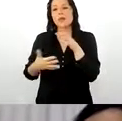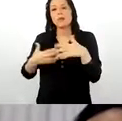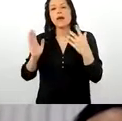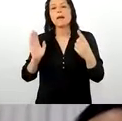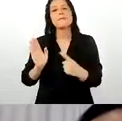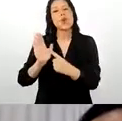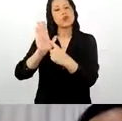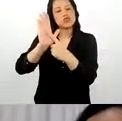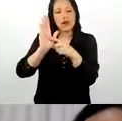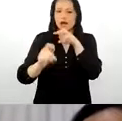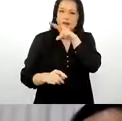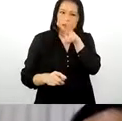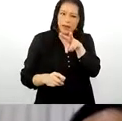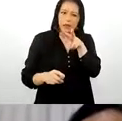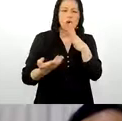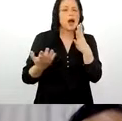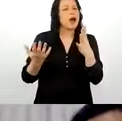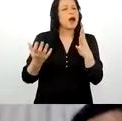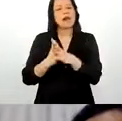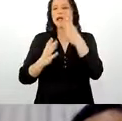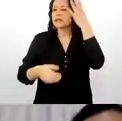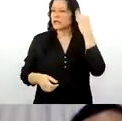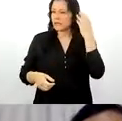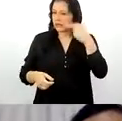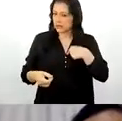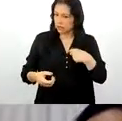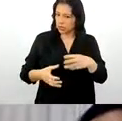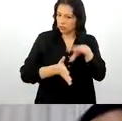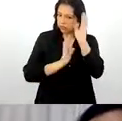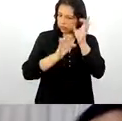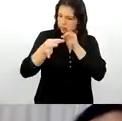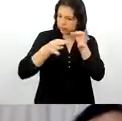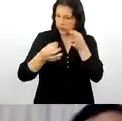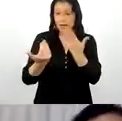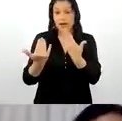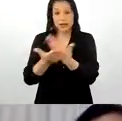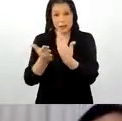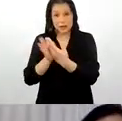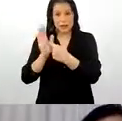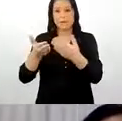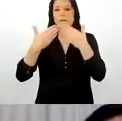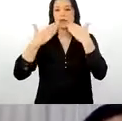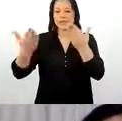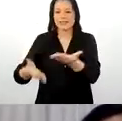mostrarle este corazón que tienen las experiencias que les acabo de demostrar. Muchas gracias.